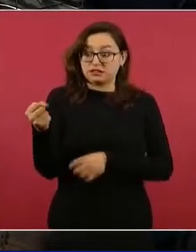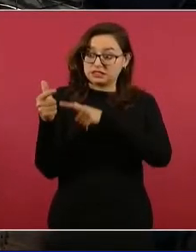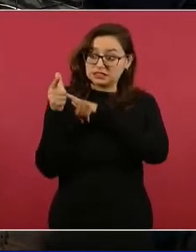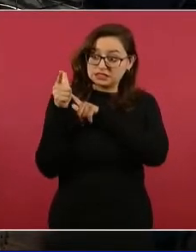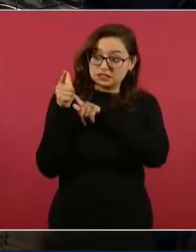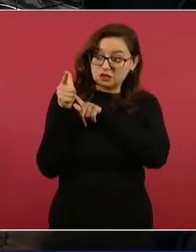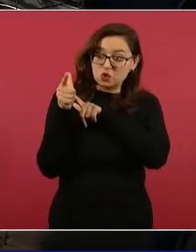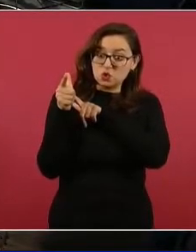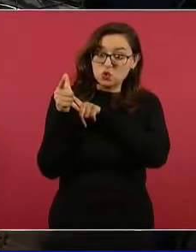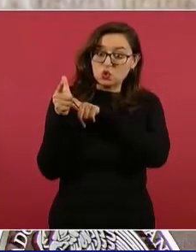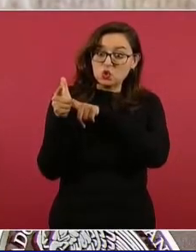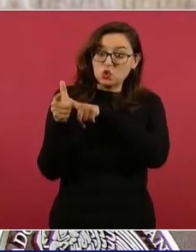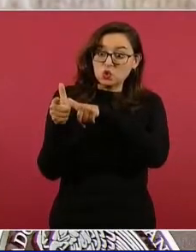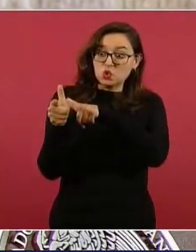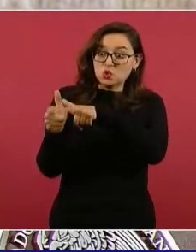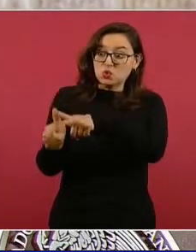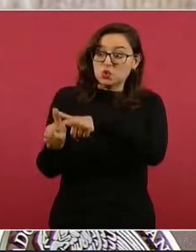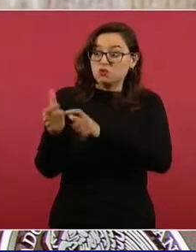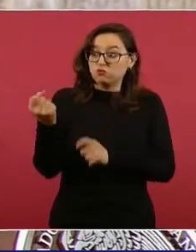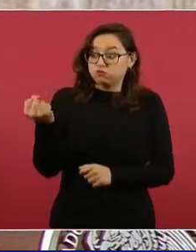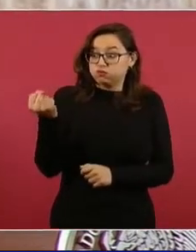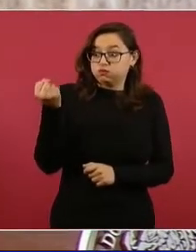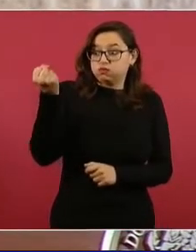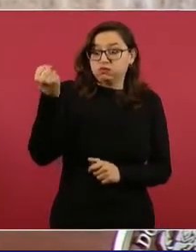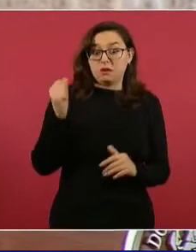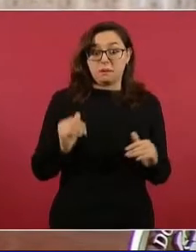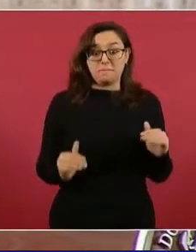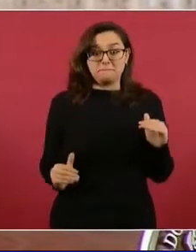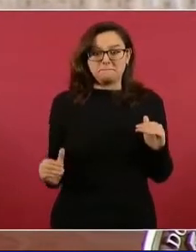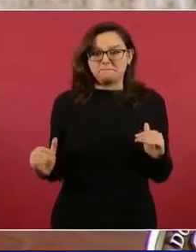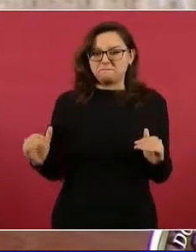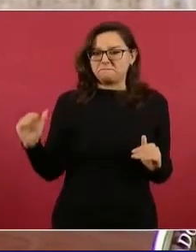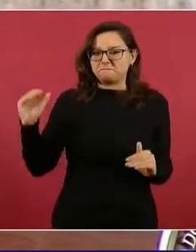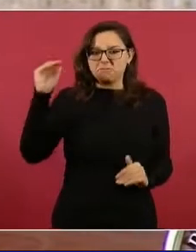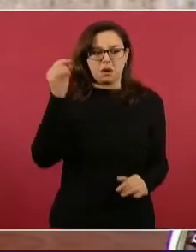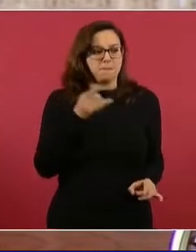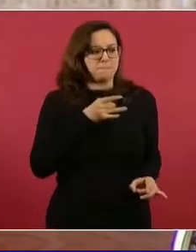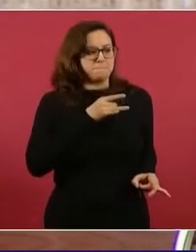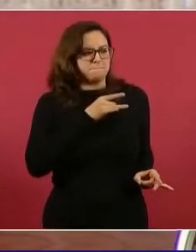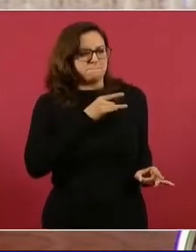China va a tener el dominio del 70%